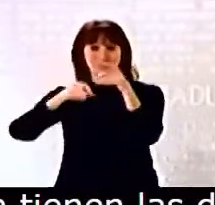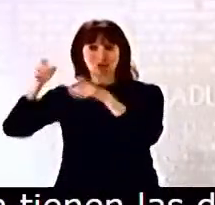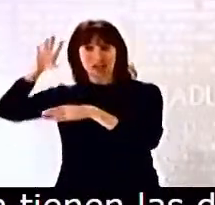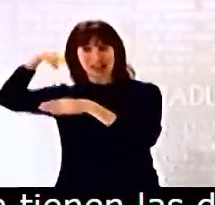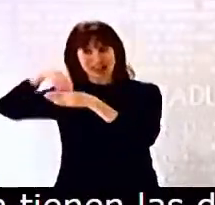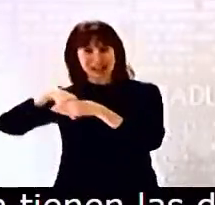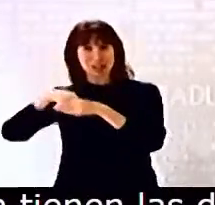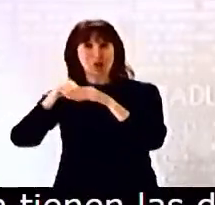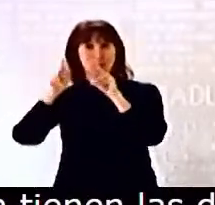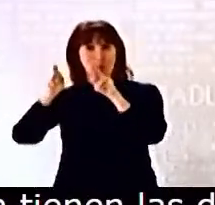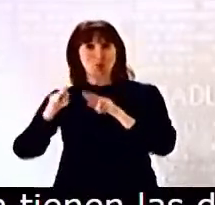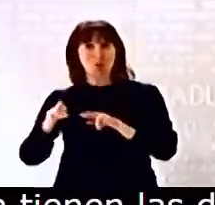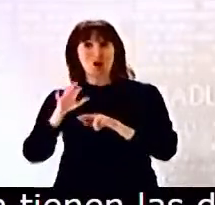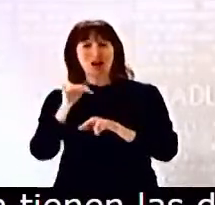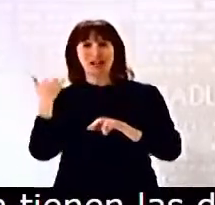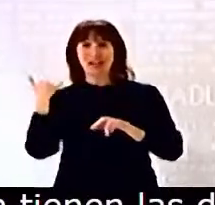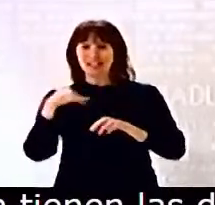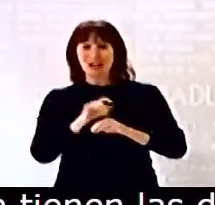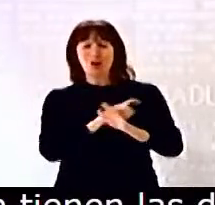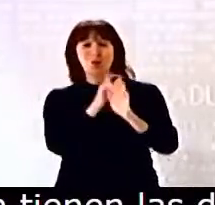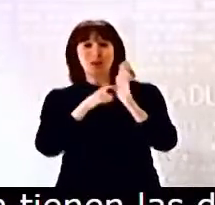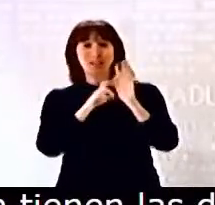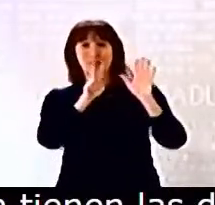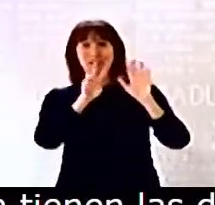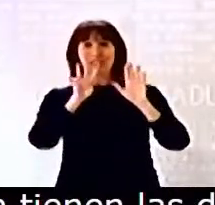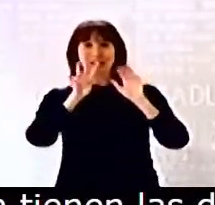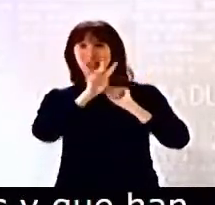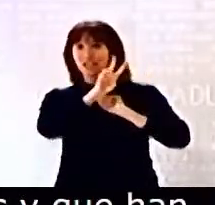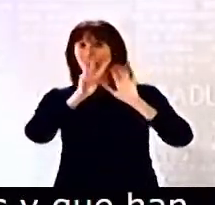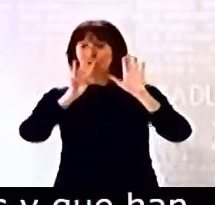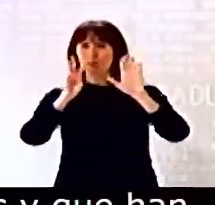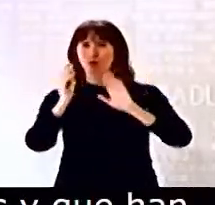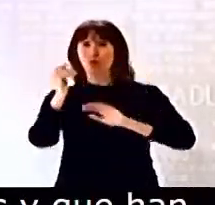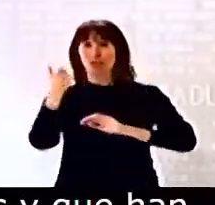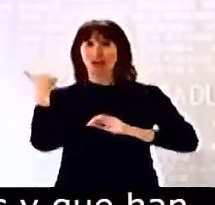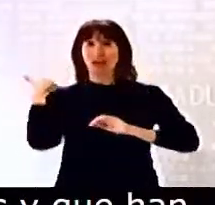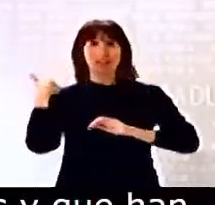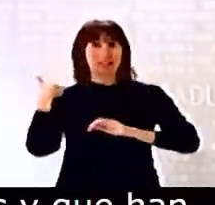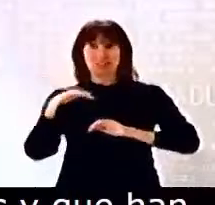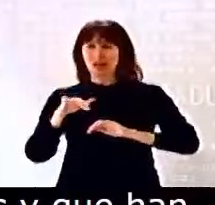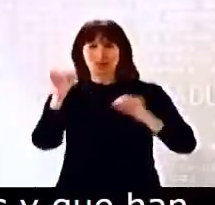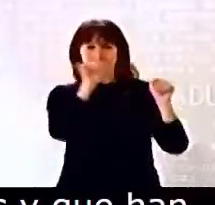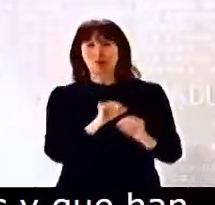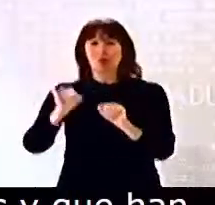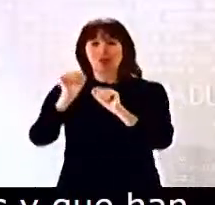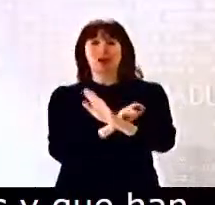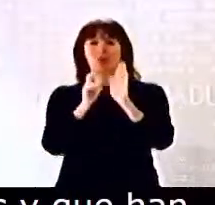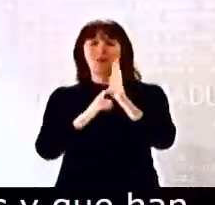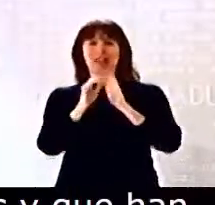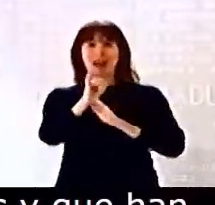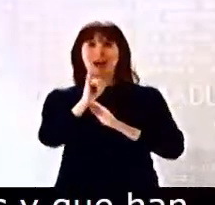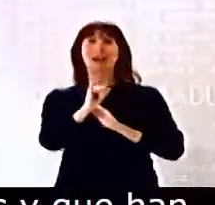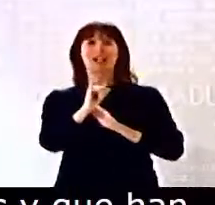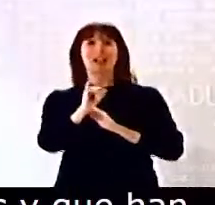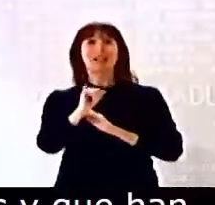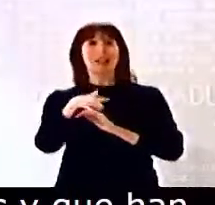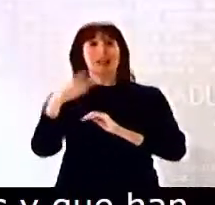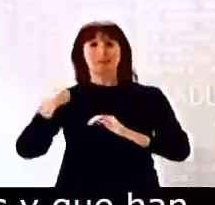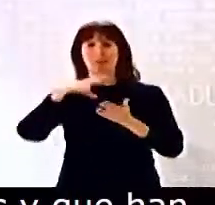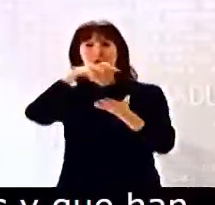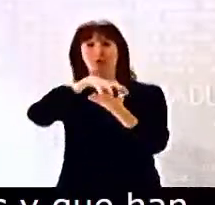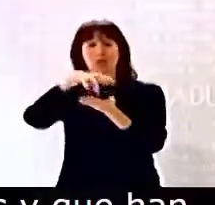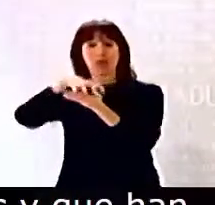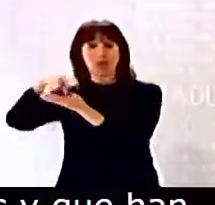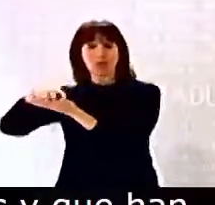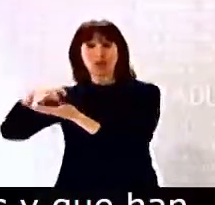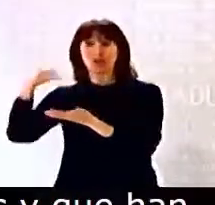y que han completado los 28 días porque ya están en el periodo de máxima inmunidad y vamos a ir recuperando en esos centros